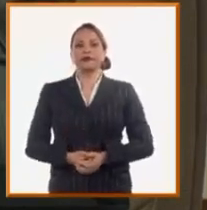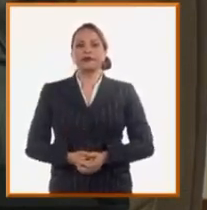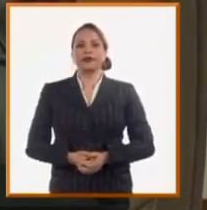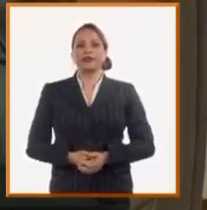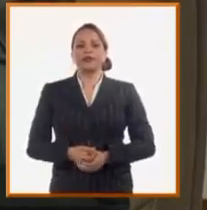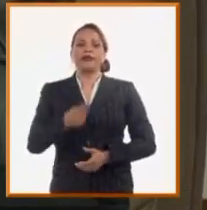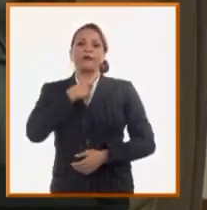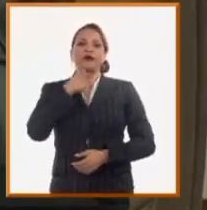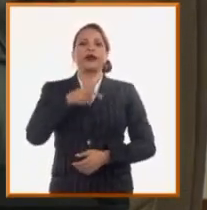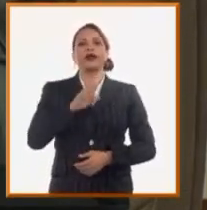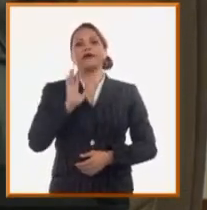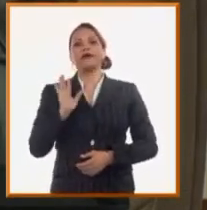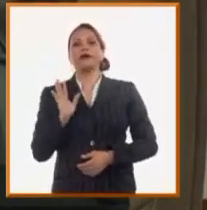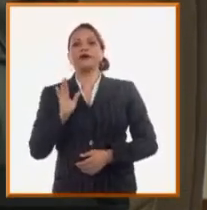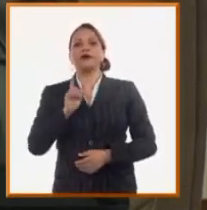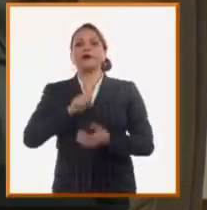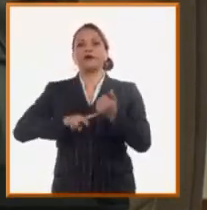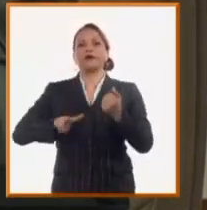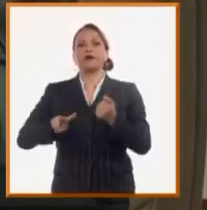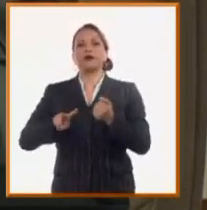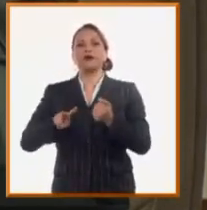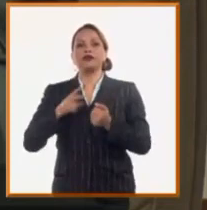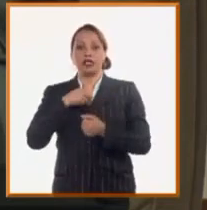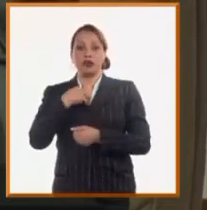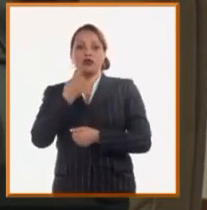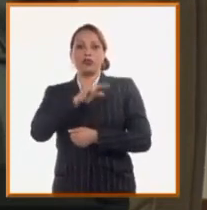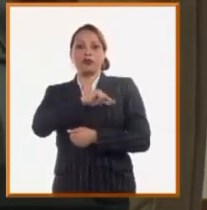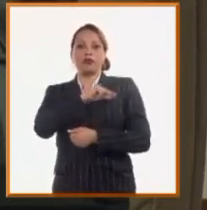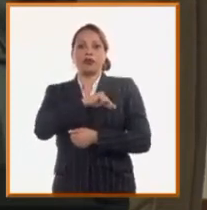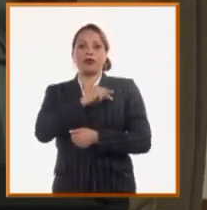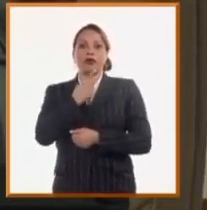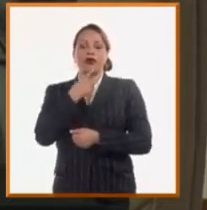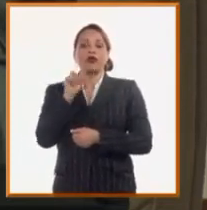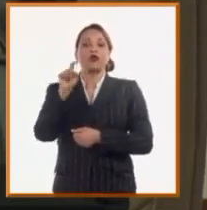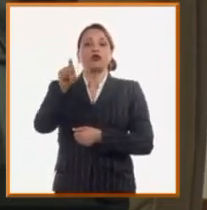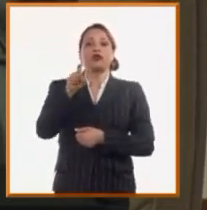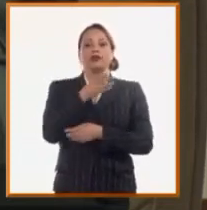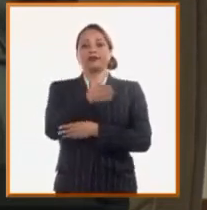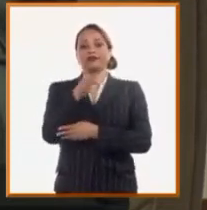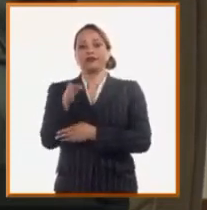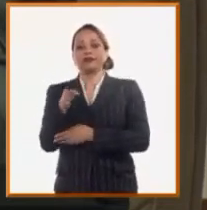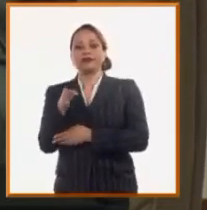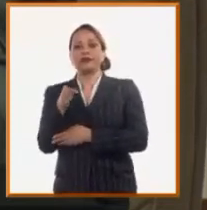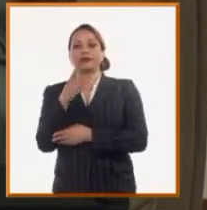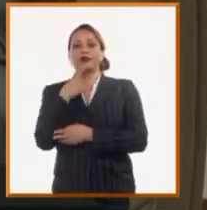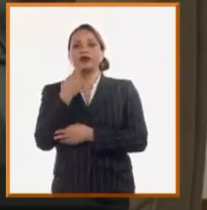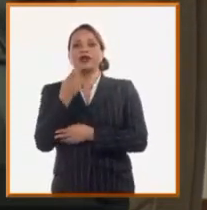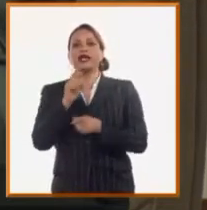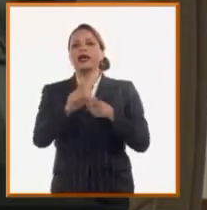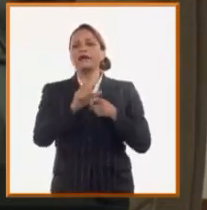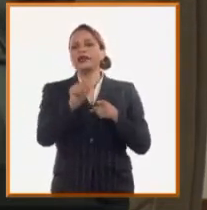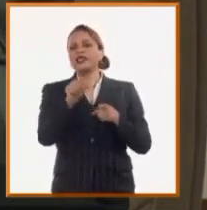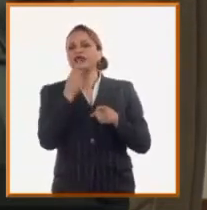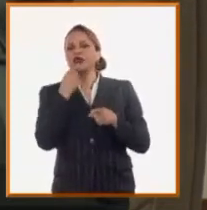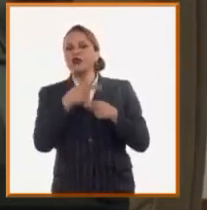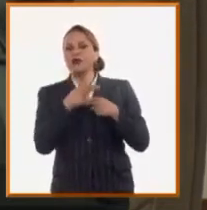Puedo poner ejemplo, por ejemplo, de la provincia por la que soy diputado. En el último recorrido. ¿Cómo se llama el campesino aquel